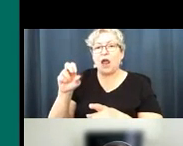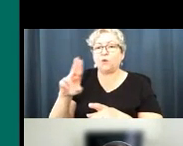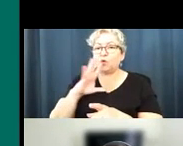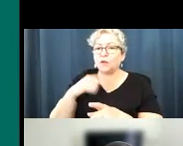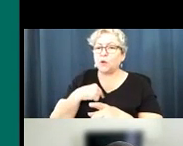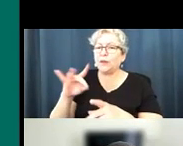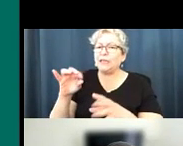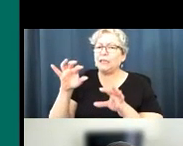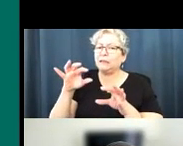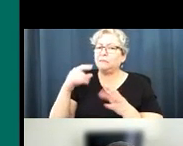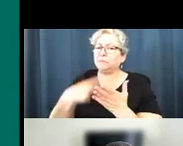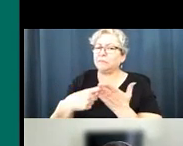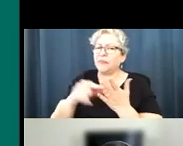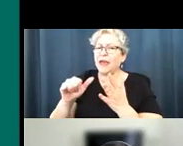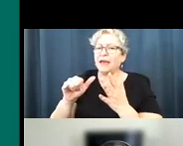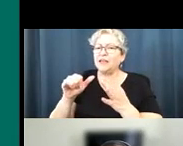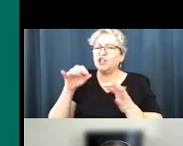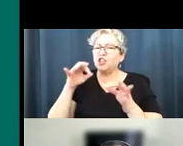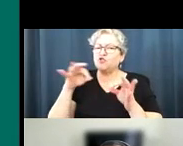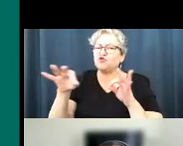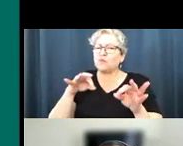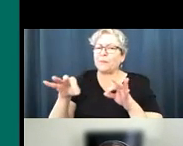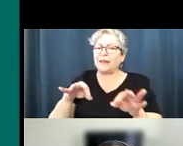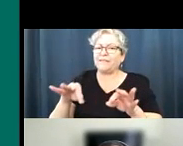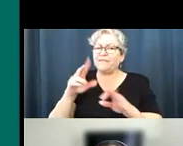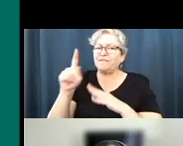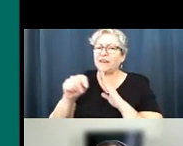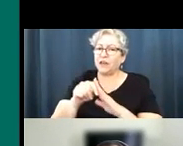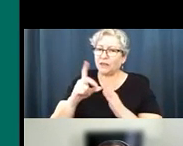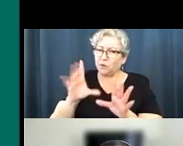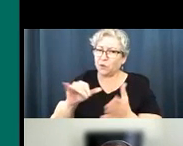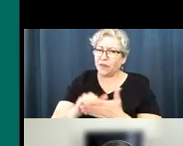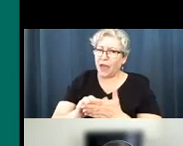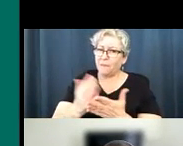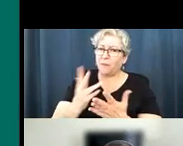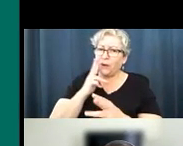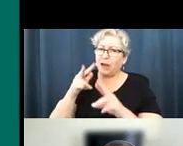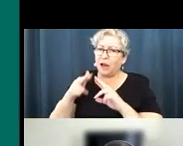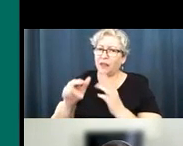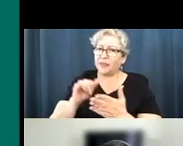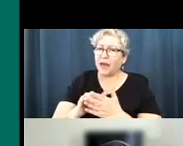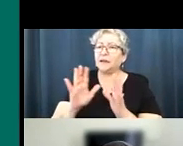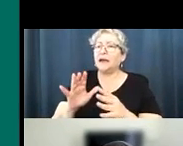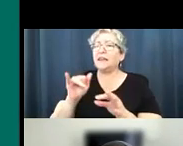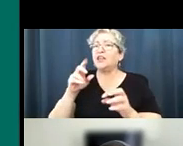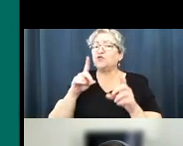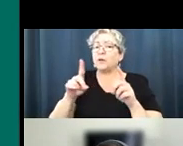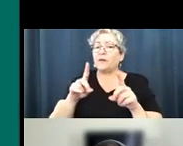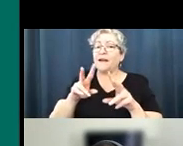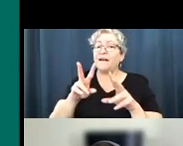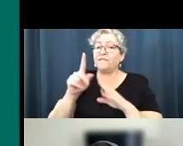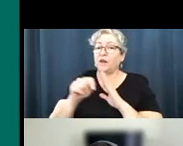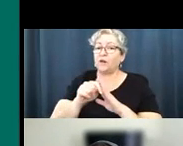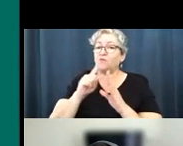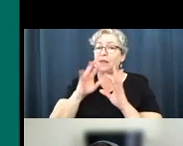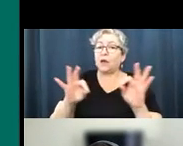Entonces, nosotros cubrimos el video descriptivo. Yo creo que esa no. Bueno, el video descriptivo es muy